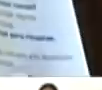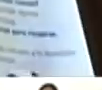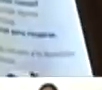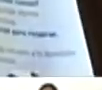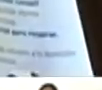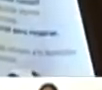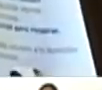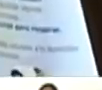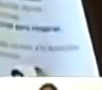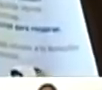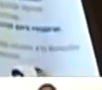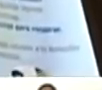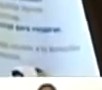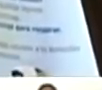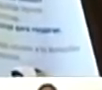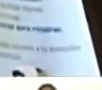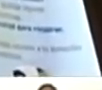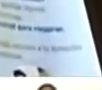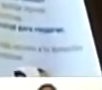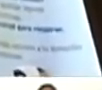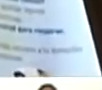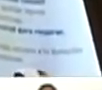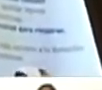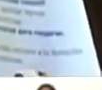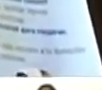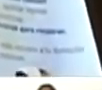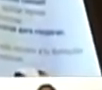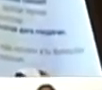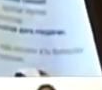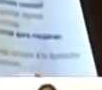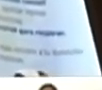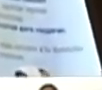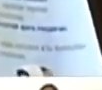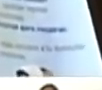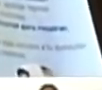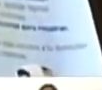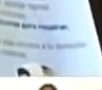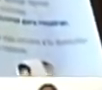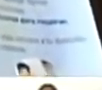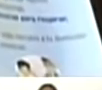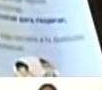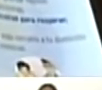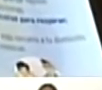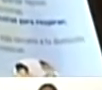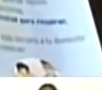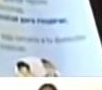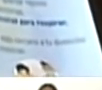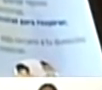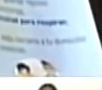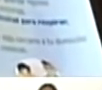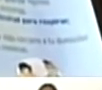un poder que tenemos que no tiene casi nadie en el mundo, diría casi nadie en el mundo. El poder de los médicos en su